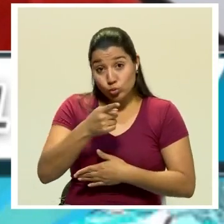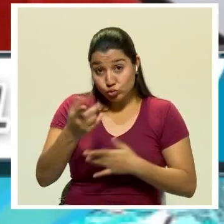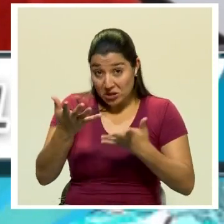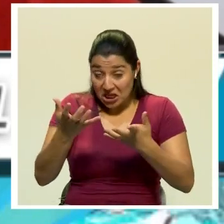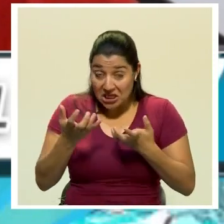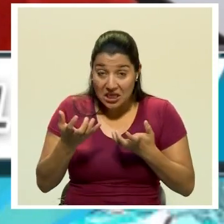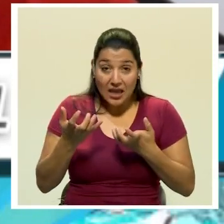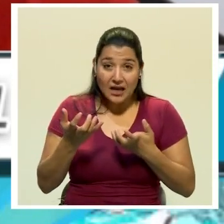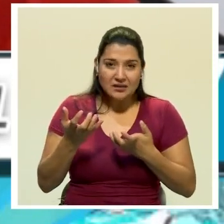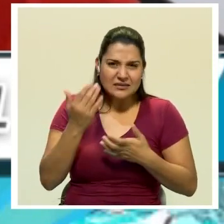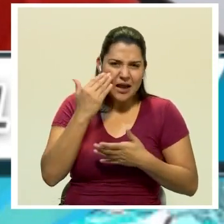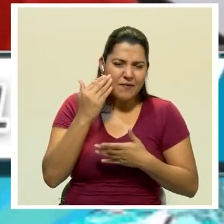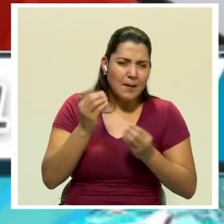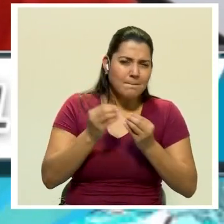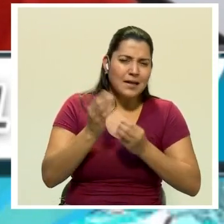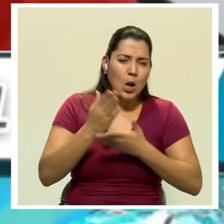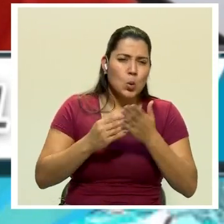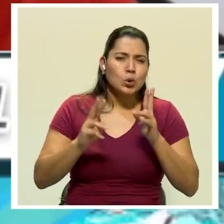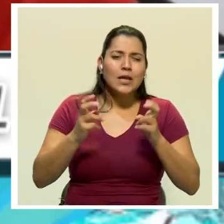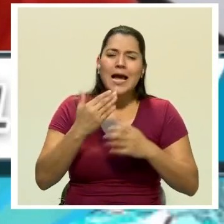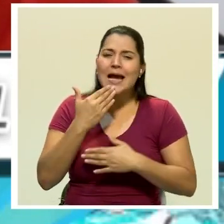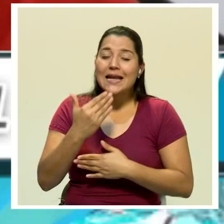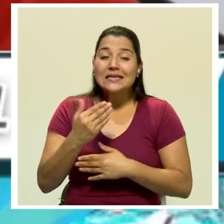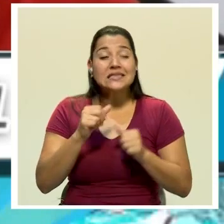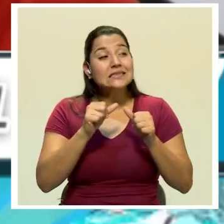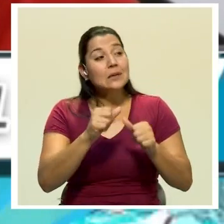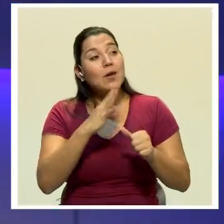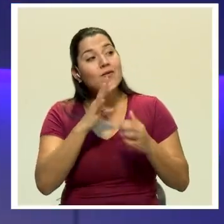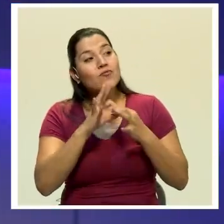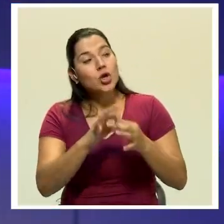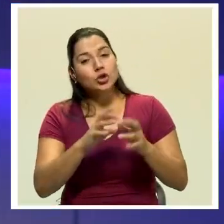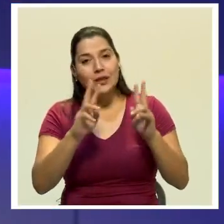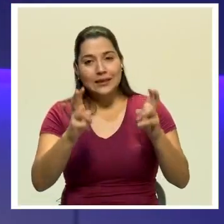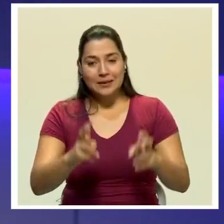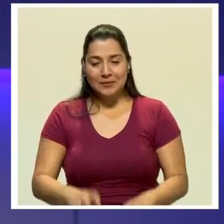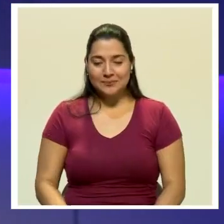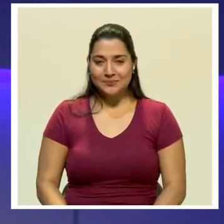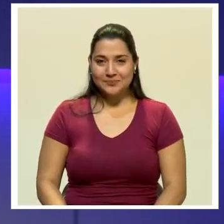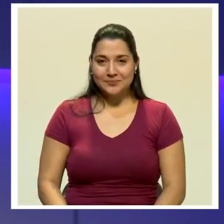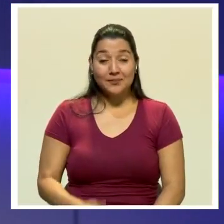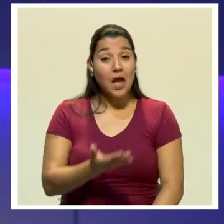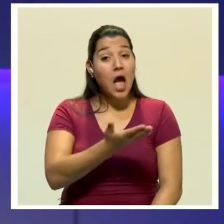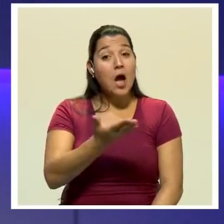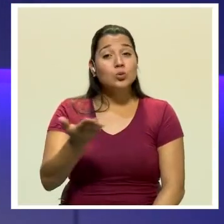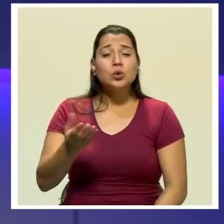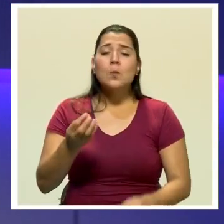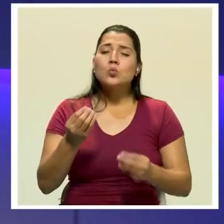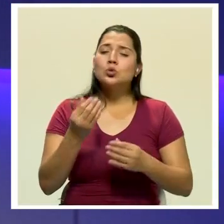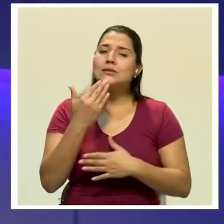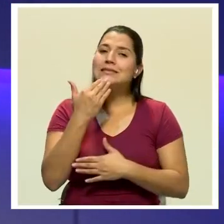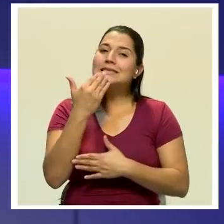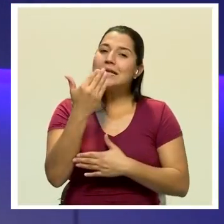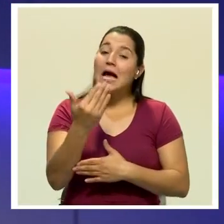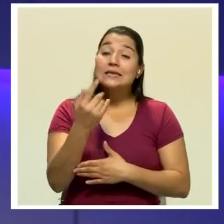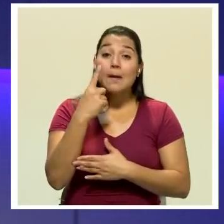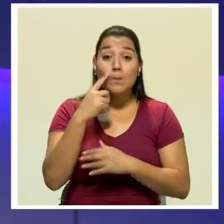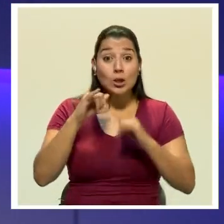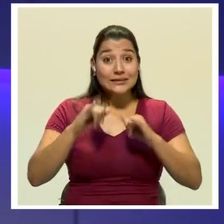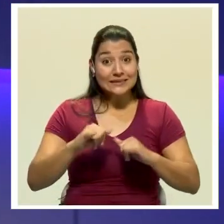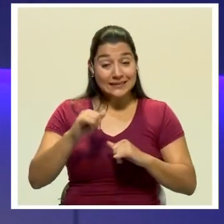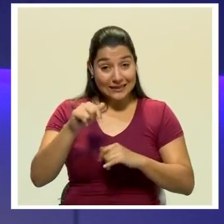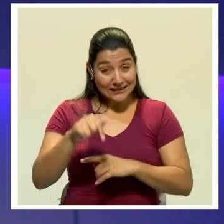cualquier tema. Muchísimas gracias. Vamos a seguir conversando de este tema. A ustedes, muchísimas gracias por estar